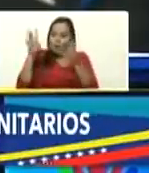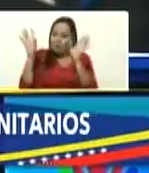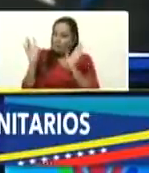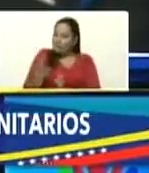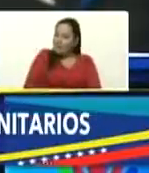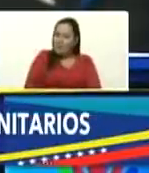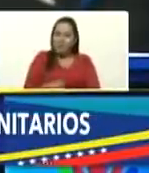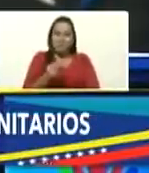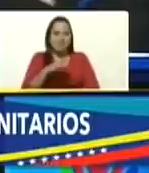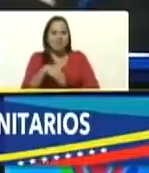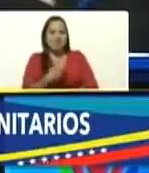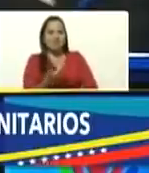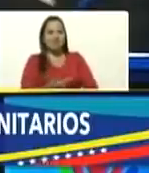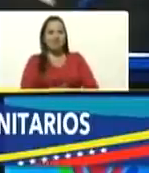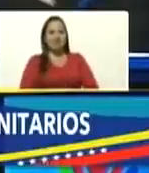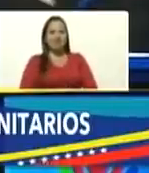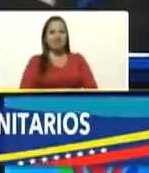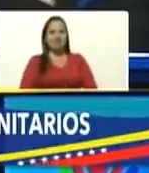ser.